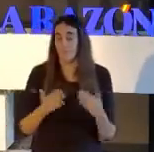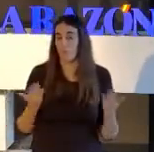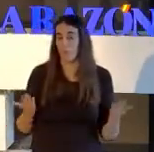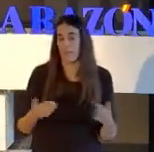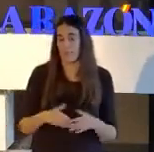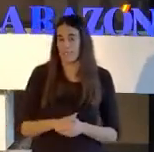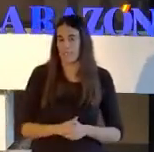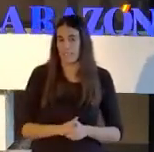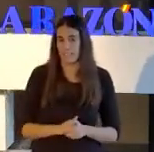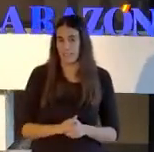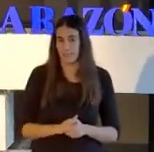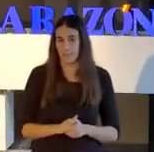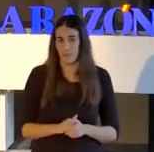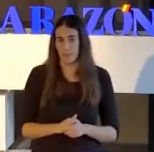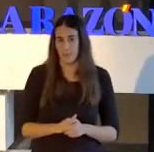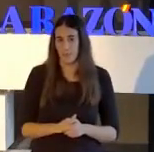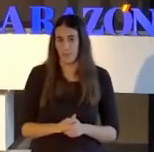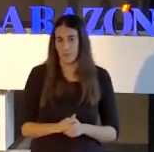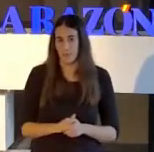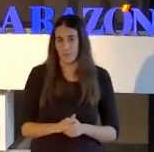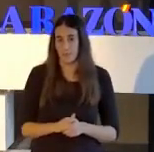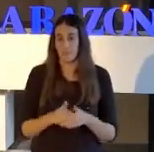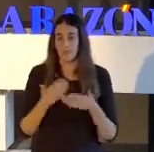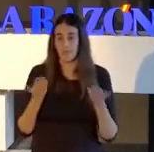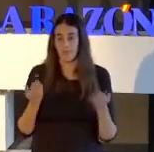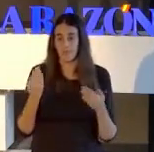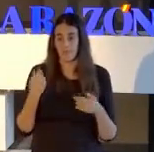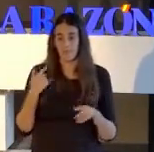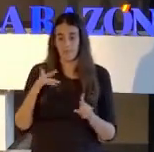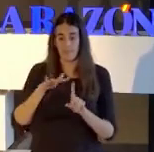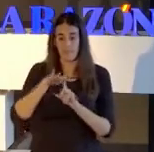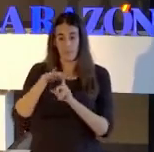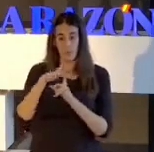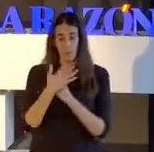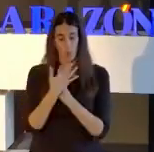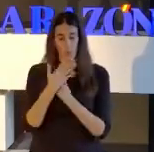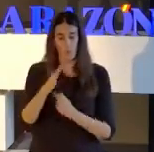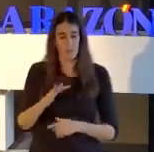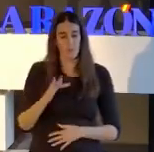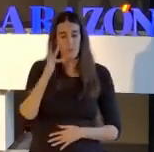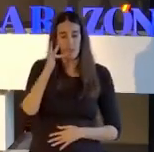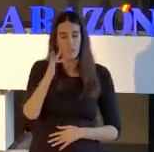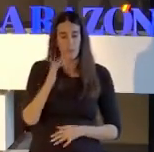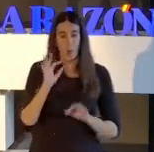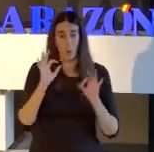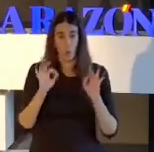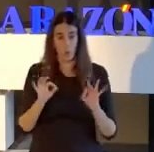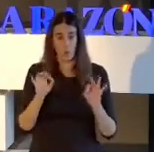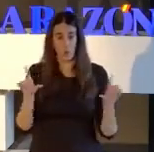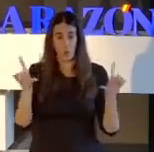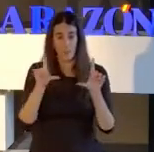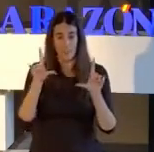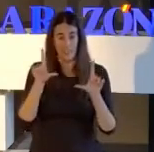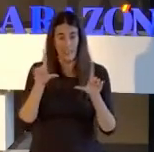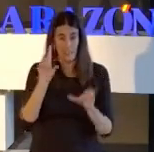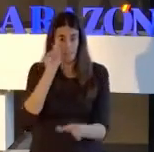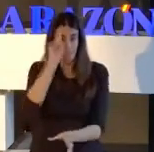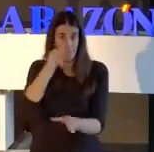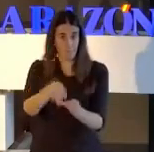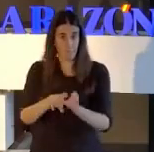Entonces en ese en ese contexto digamos además eh Cuando yo empecé a ir a la